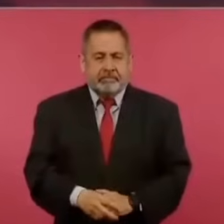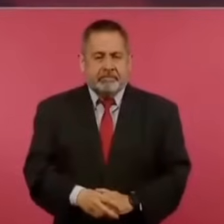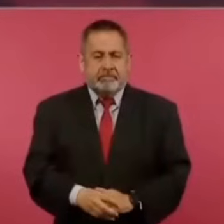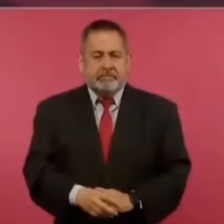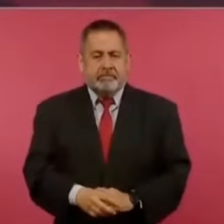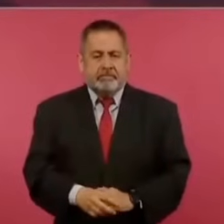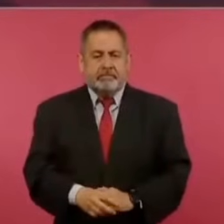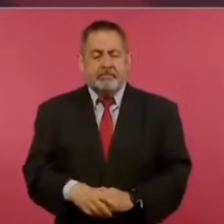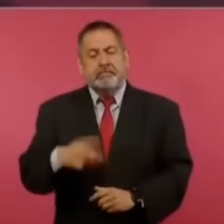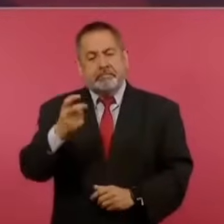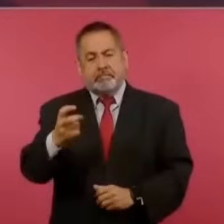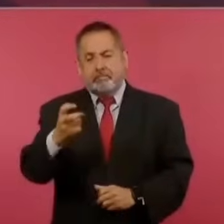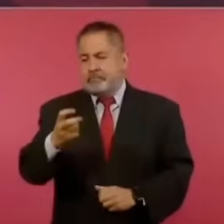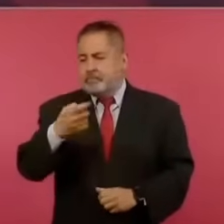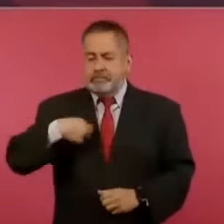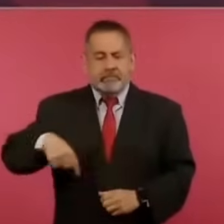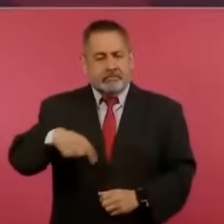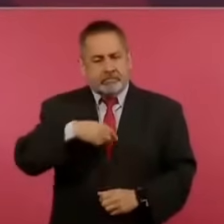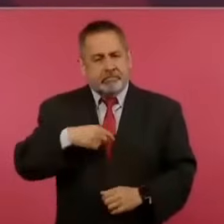Pues somos